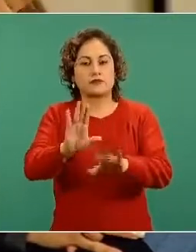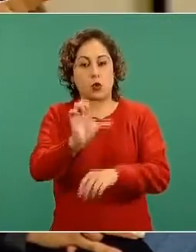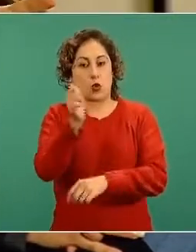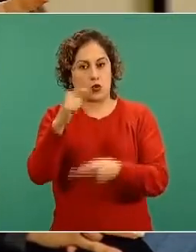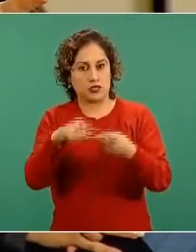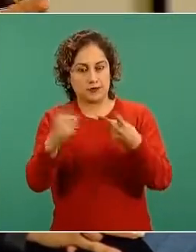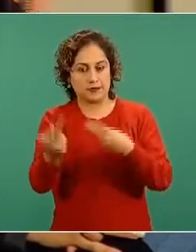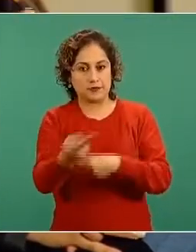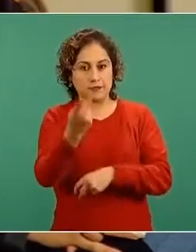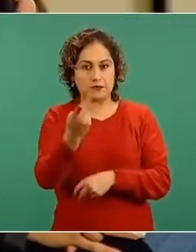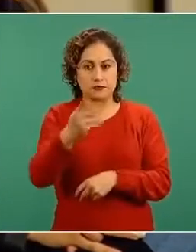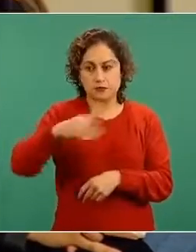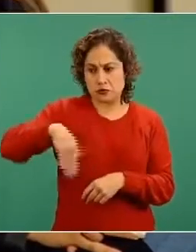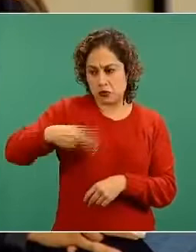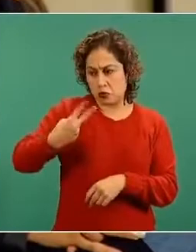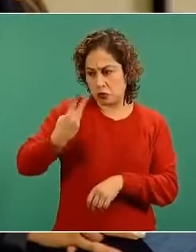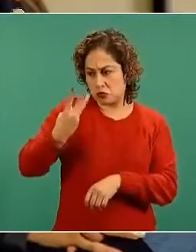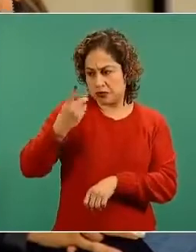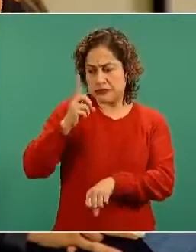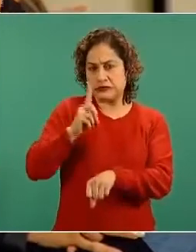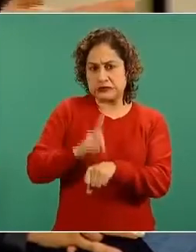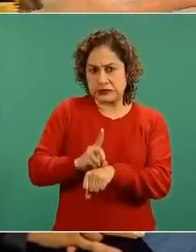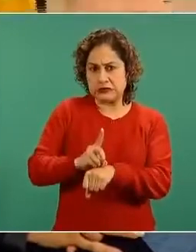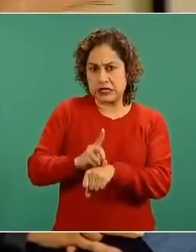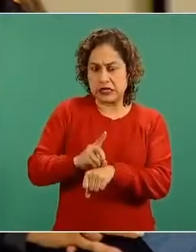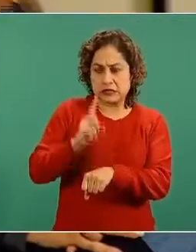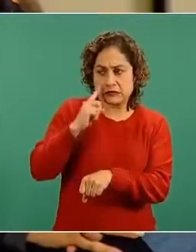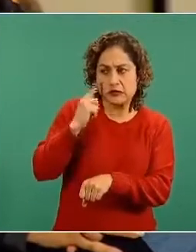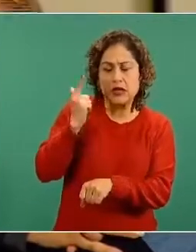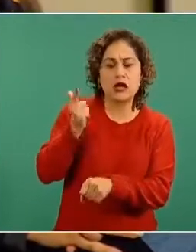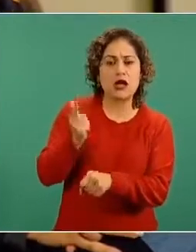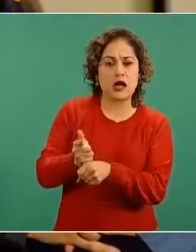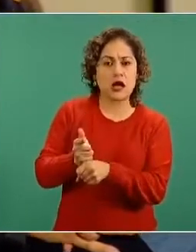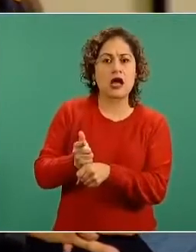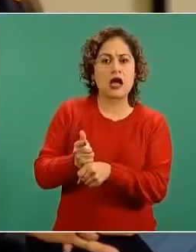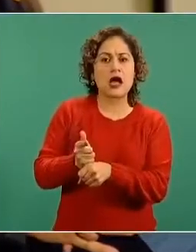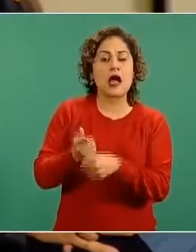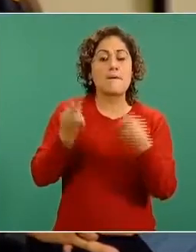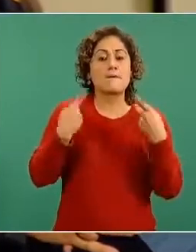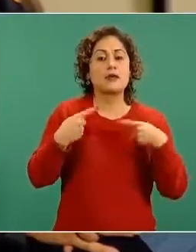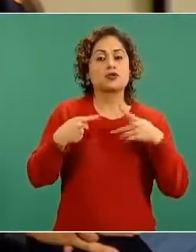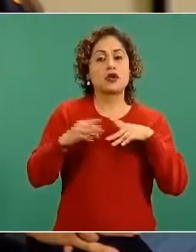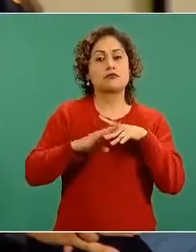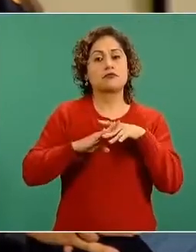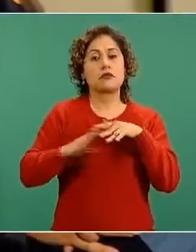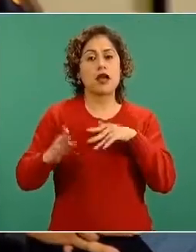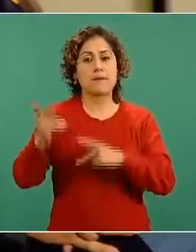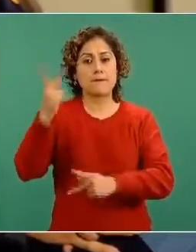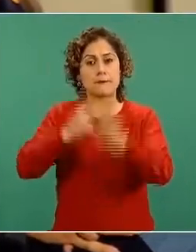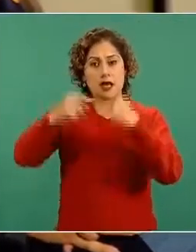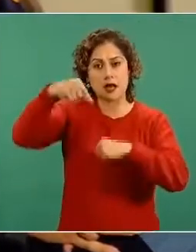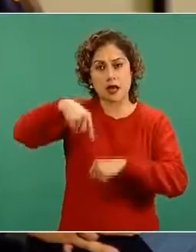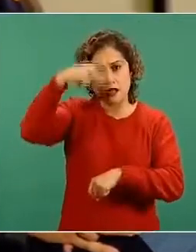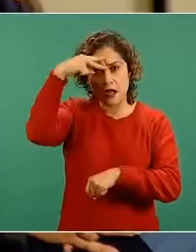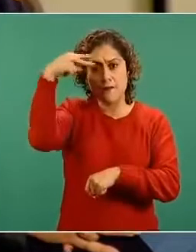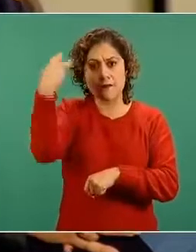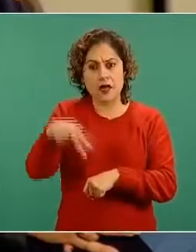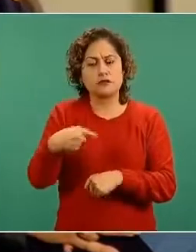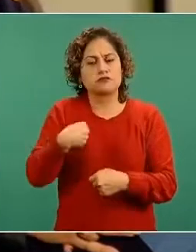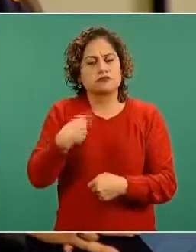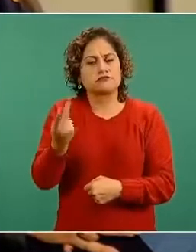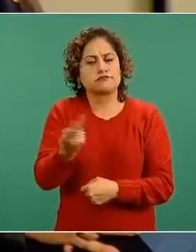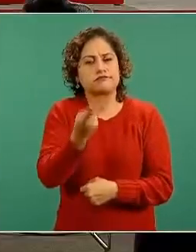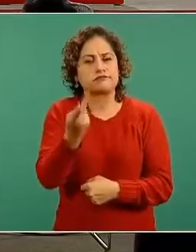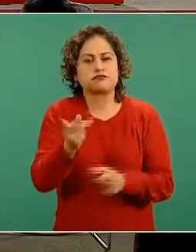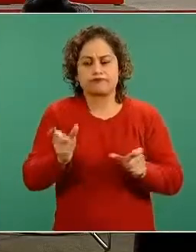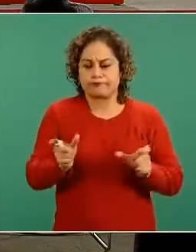que había otro conglomerado de migrantes que pretendían dirigirse hacia México. Entonces, ¿cuáles son los controles de salud que se van a aplicar en estos